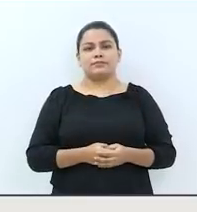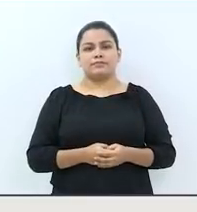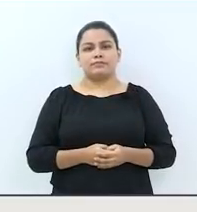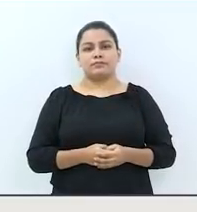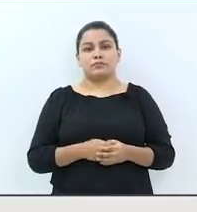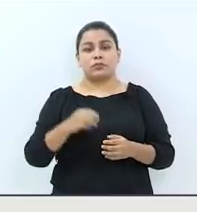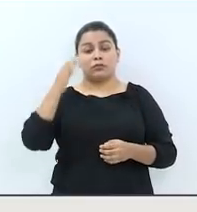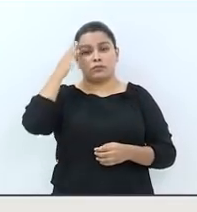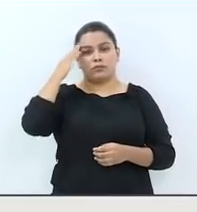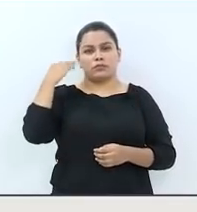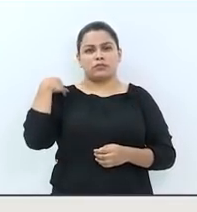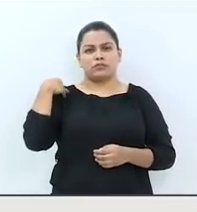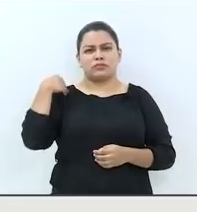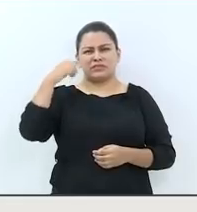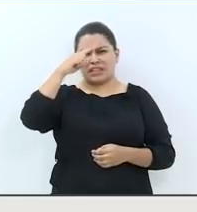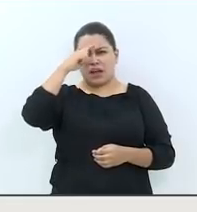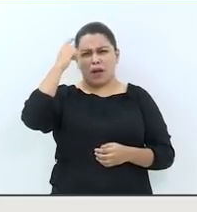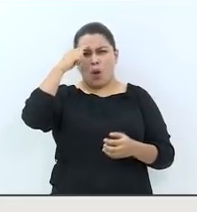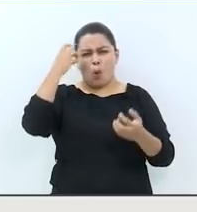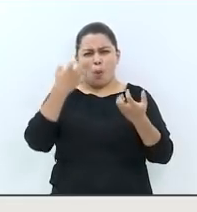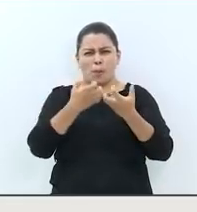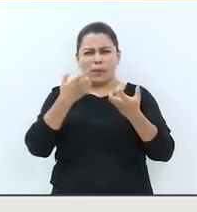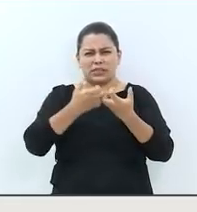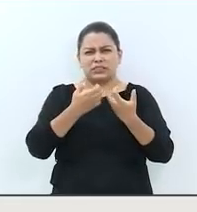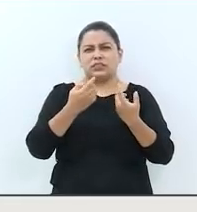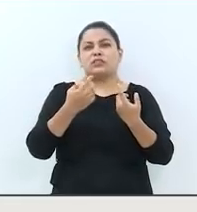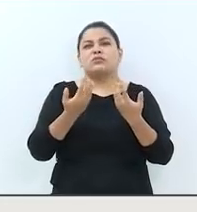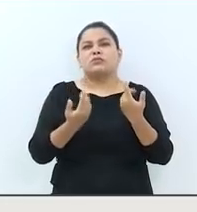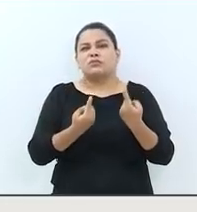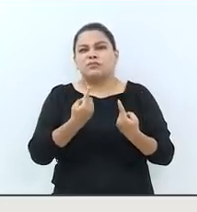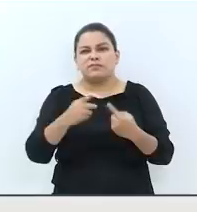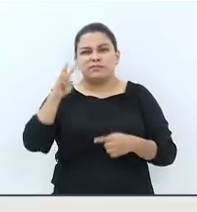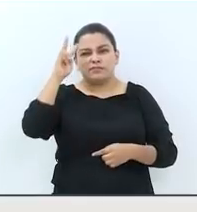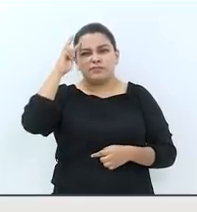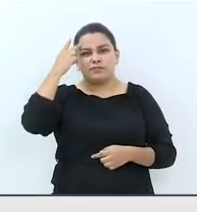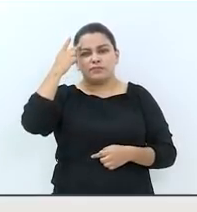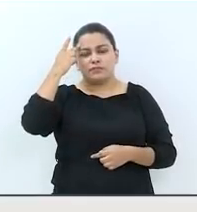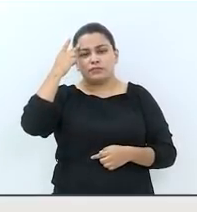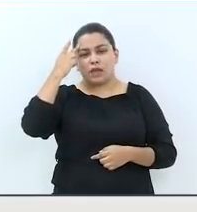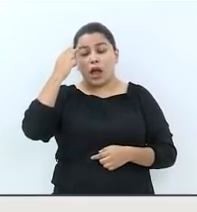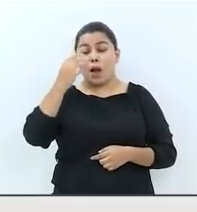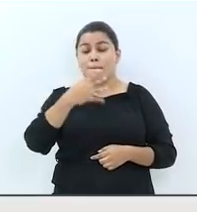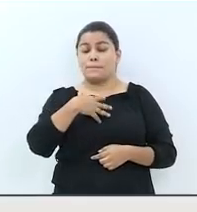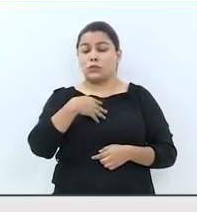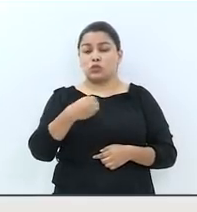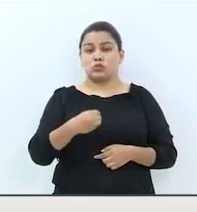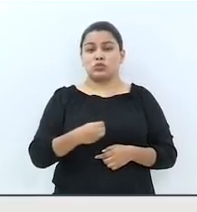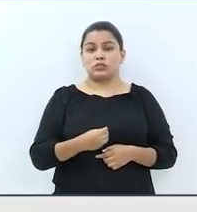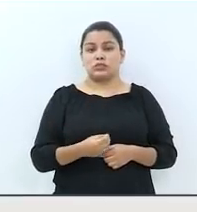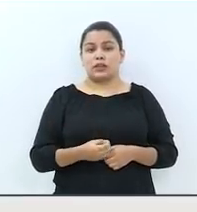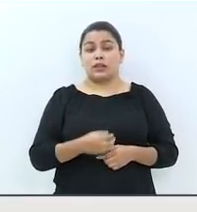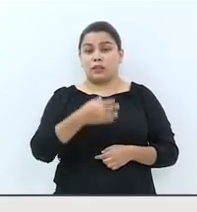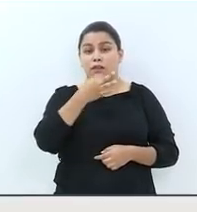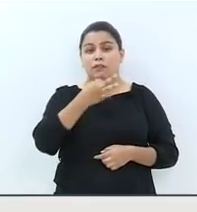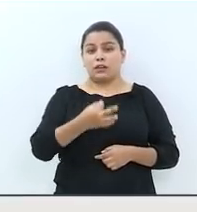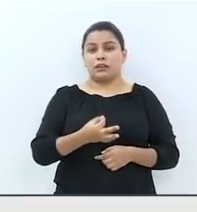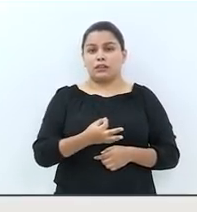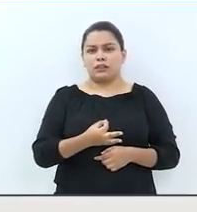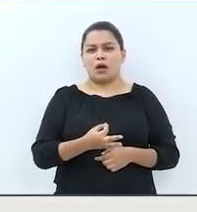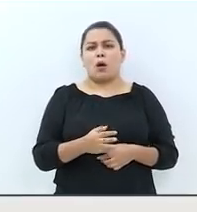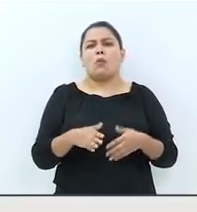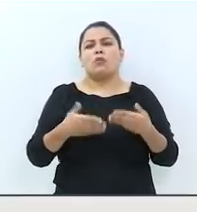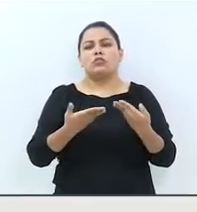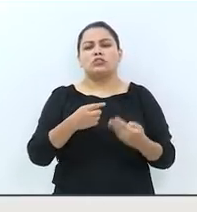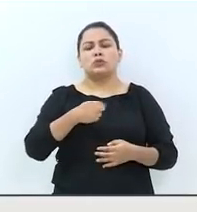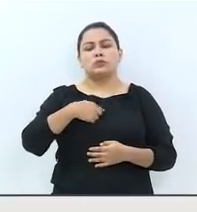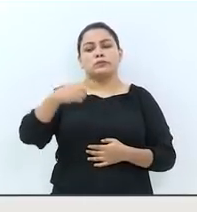Elsa, trabajo entre pares, ¿le suena? Bueno, me encanta ese término, Carlos. Realmente nos pone a